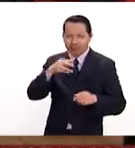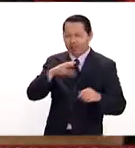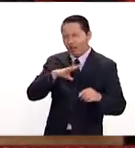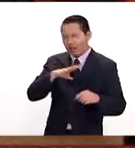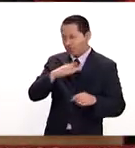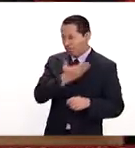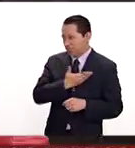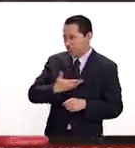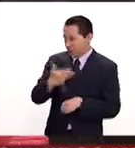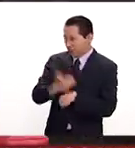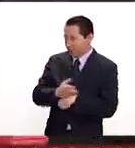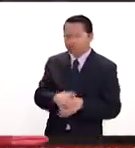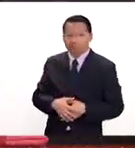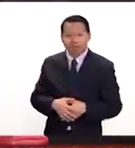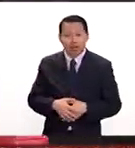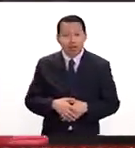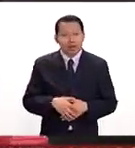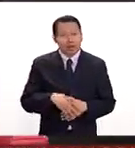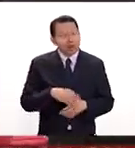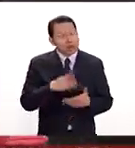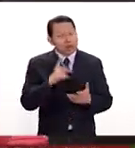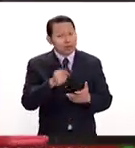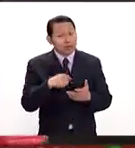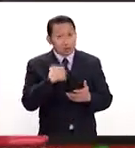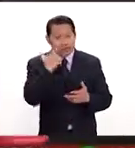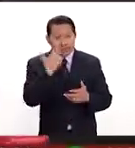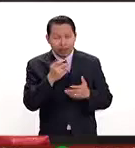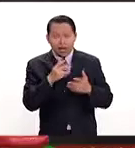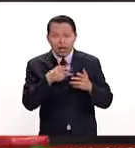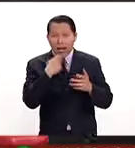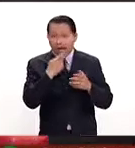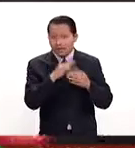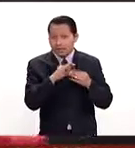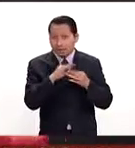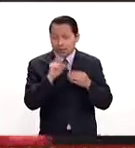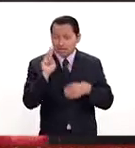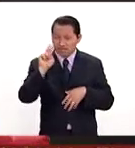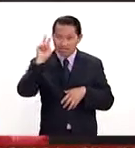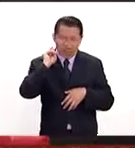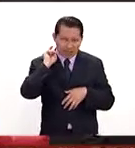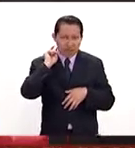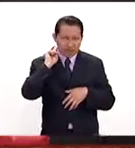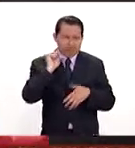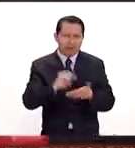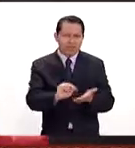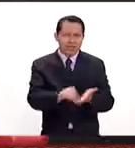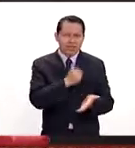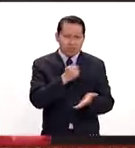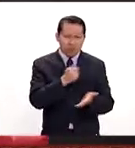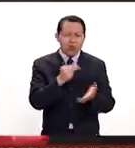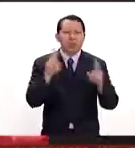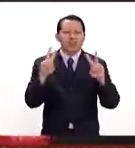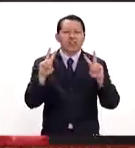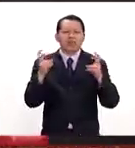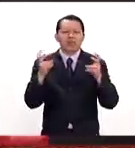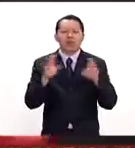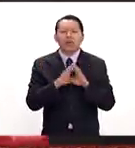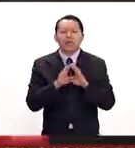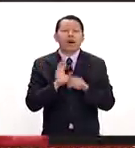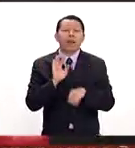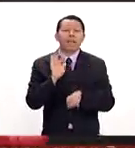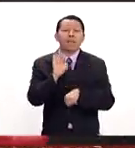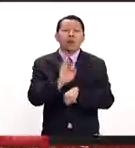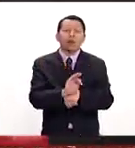en realidad yo quisiera hablar sobre la orden ejecutiva que firmó el viernes pasado, que lleva por título Proteger